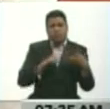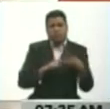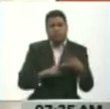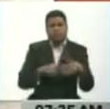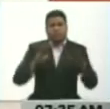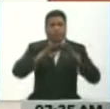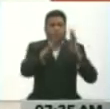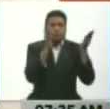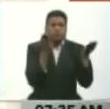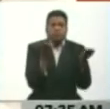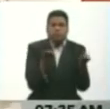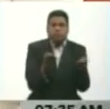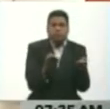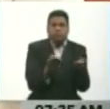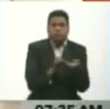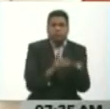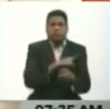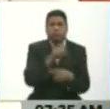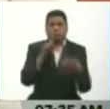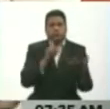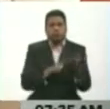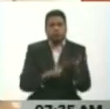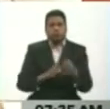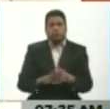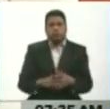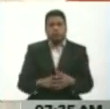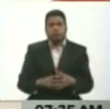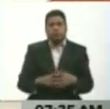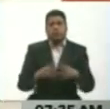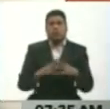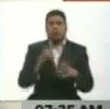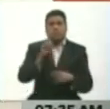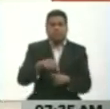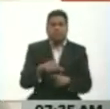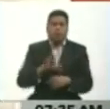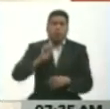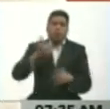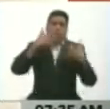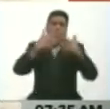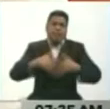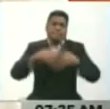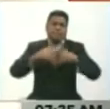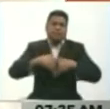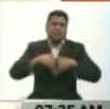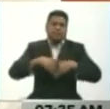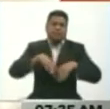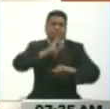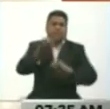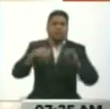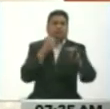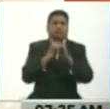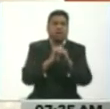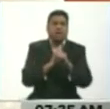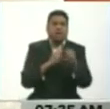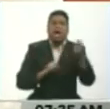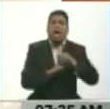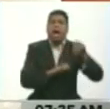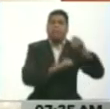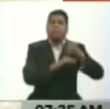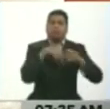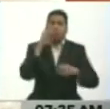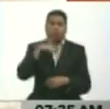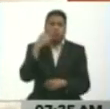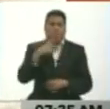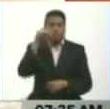articulando monopolios, consorcios internacionales que apoyan políticamente y con intereses